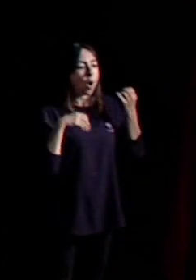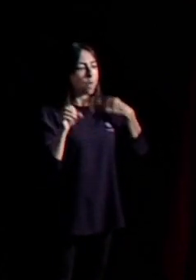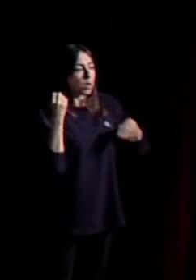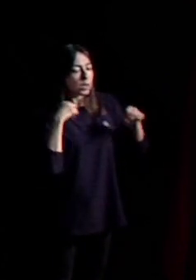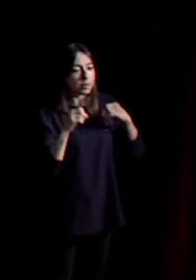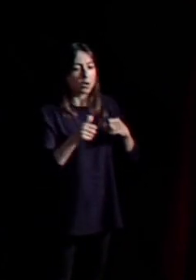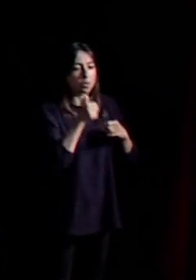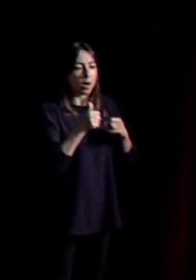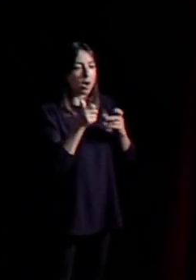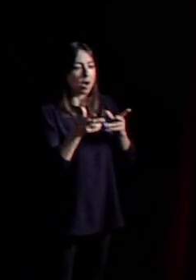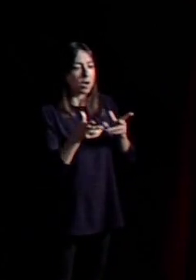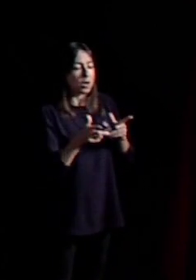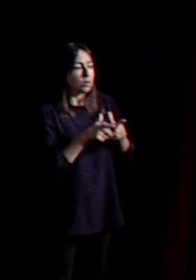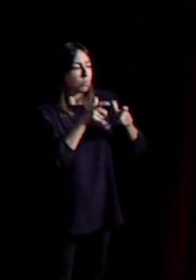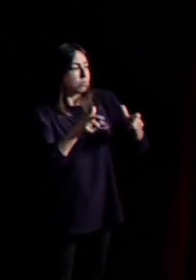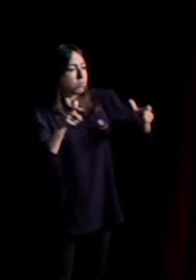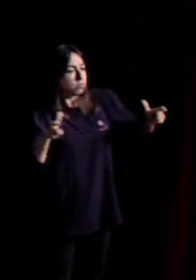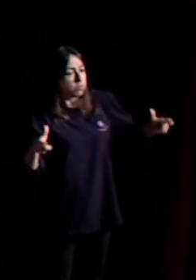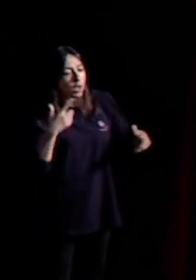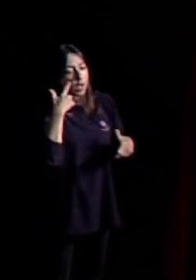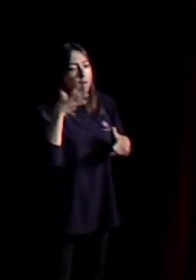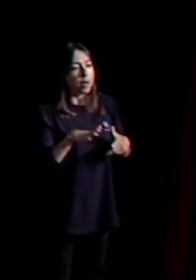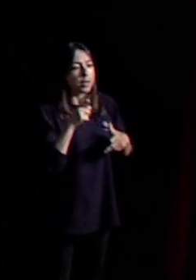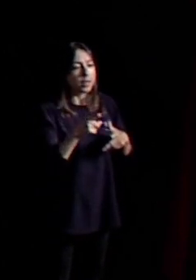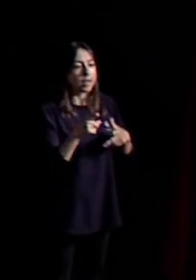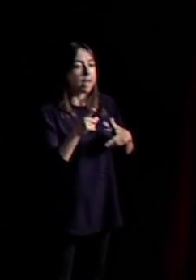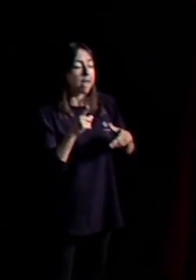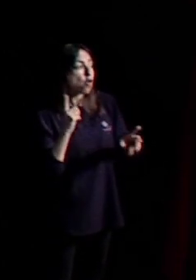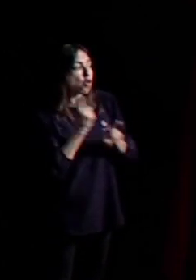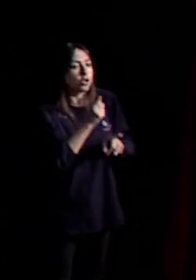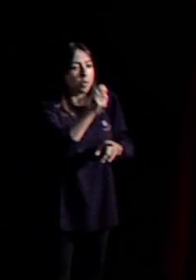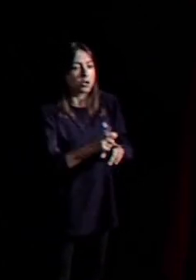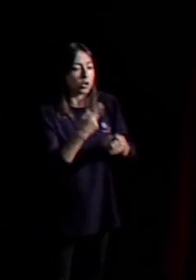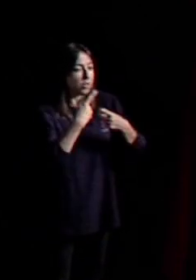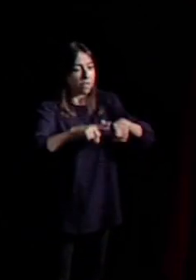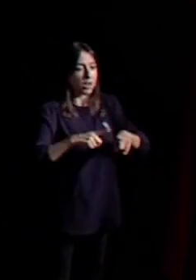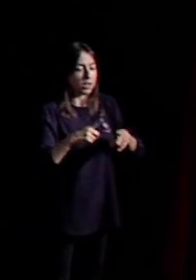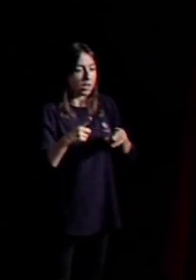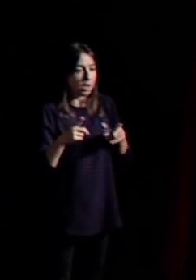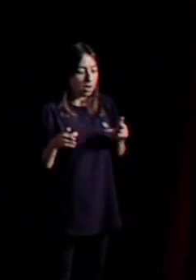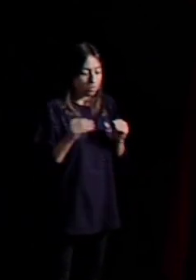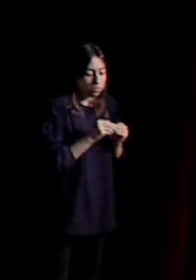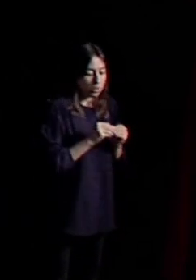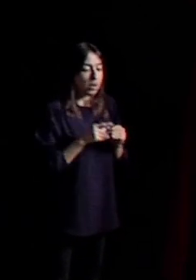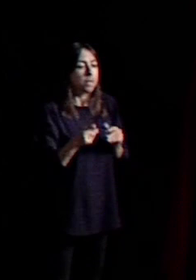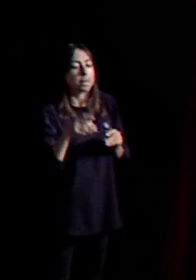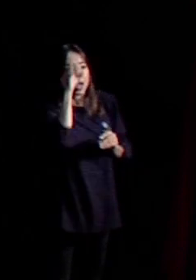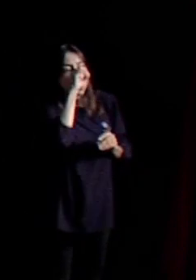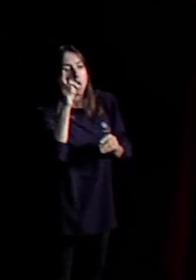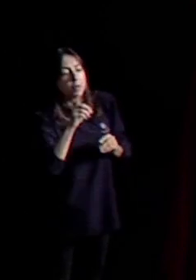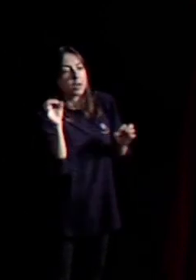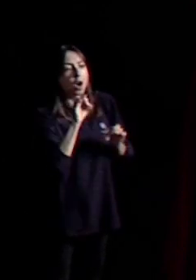se enervan, ¿no? Parece que se cierran filas contra el diferente, contra aquel que a lo mejor no opina, no viste o no